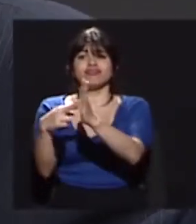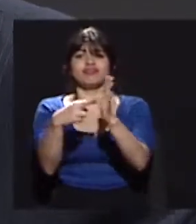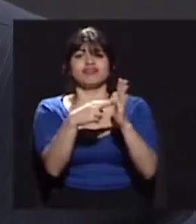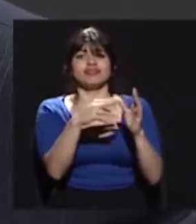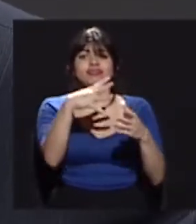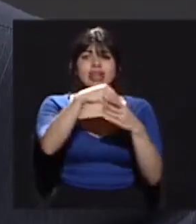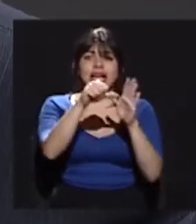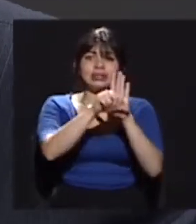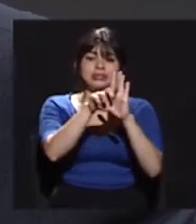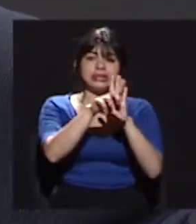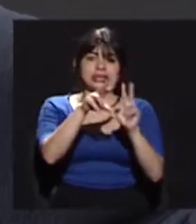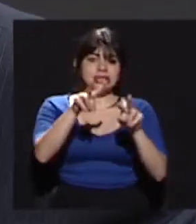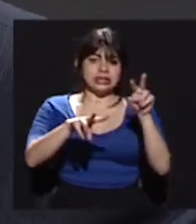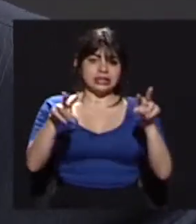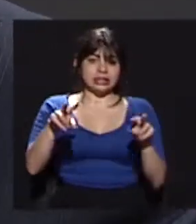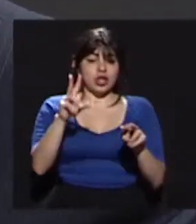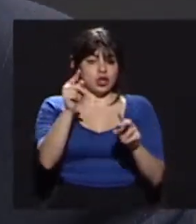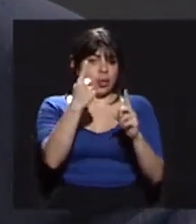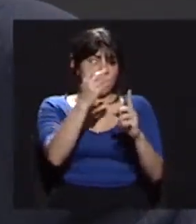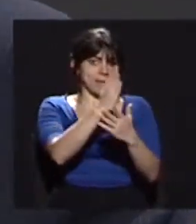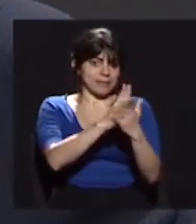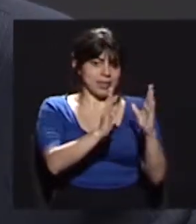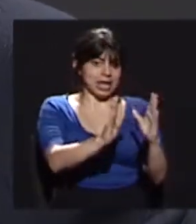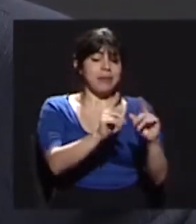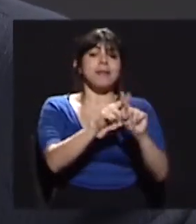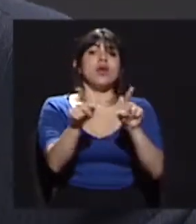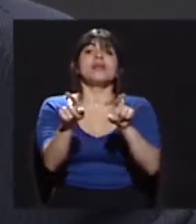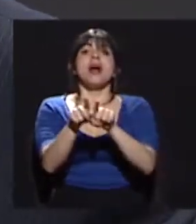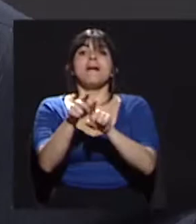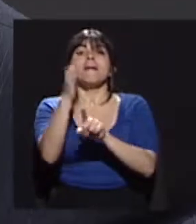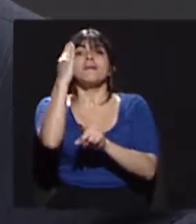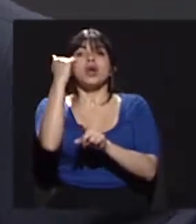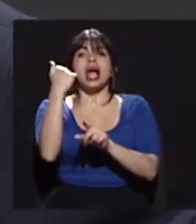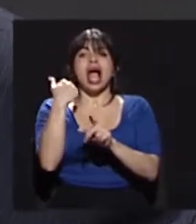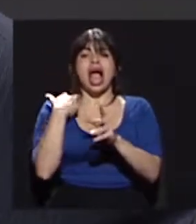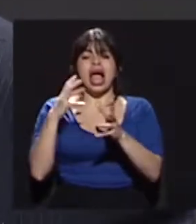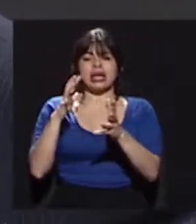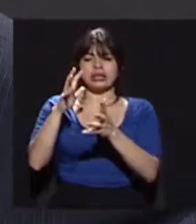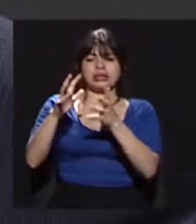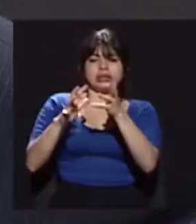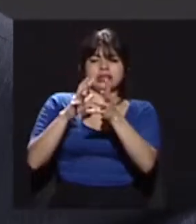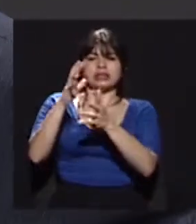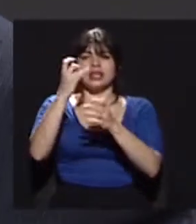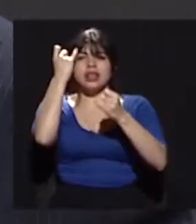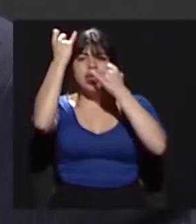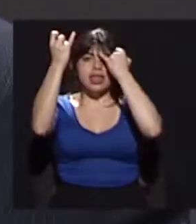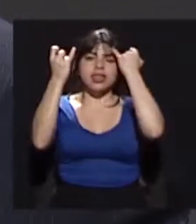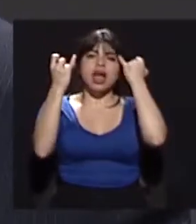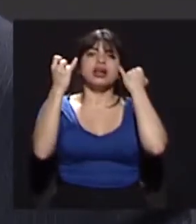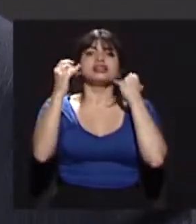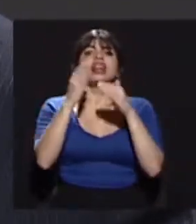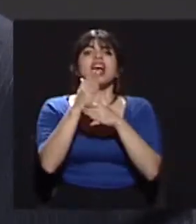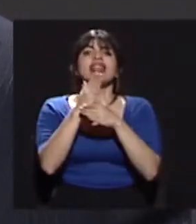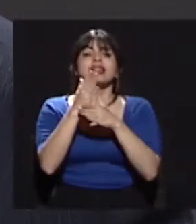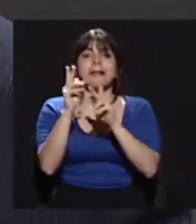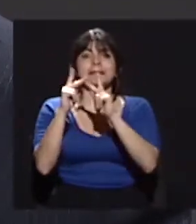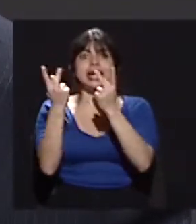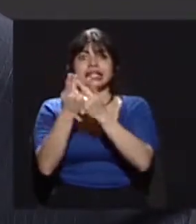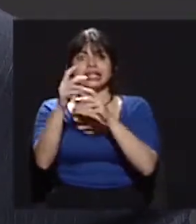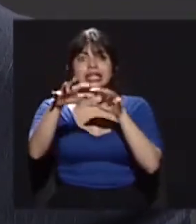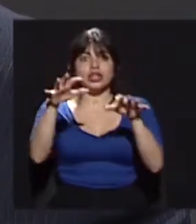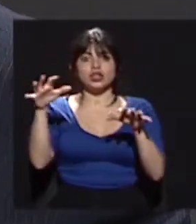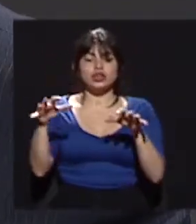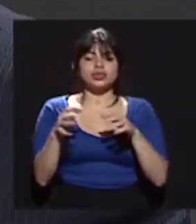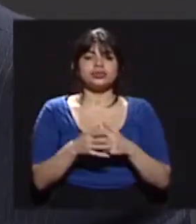la asamblea legislativa no solo por eso sino porque porque hay una transmutación ideológica entre los partidos